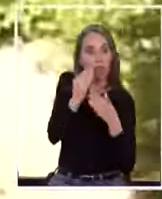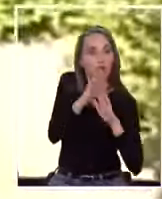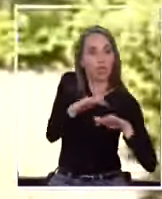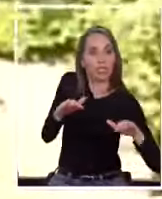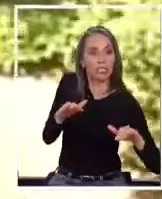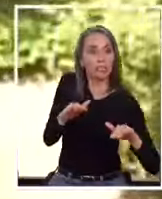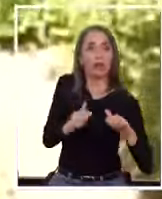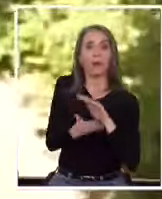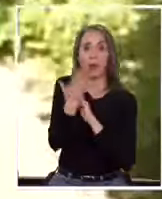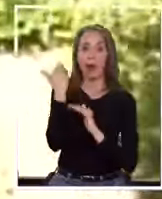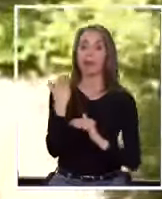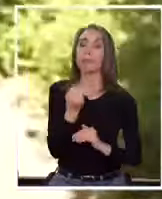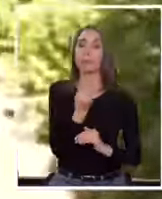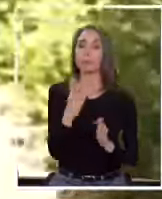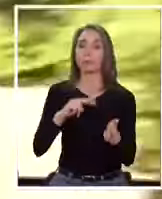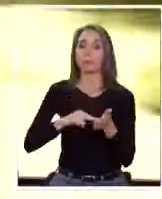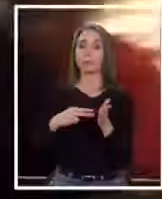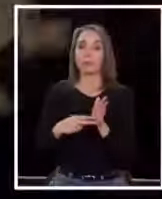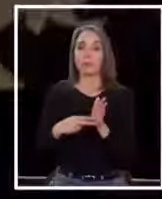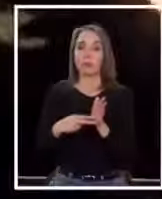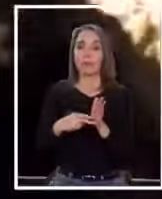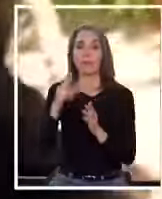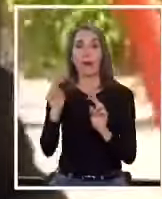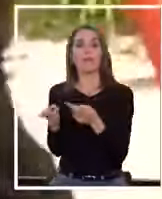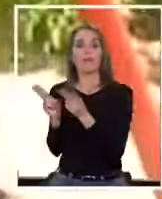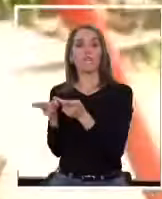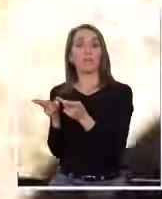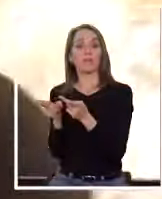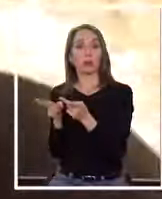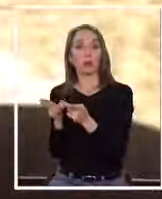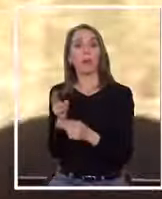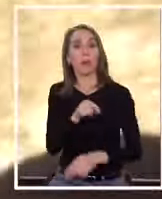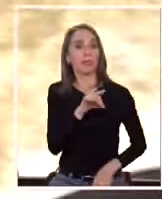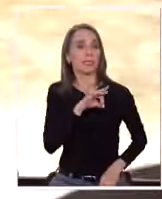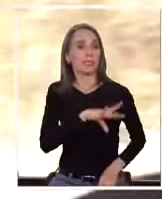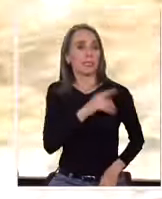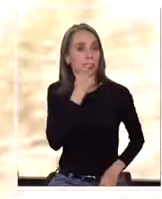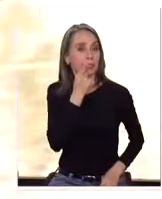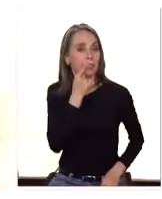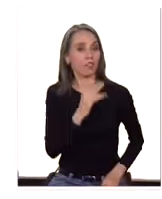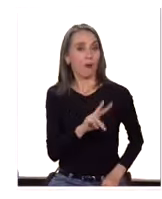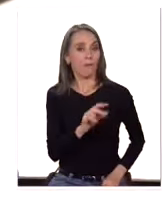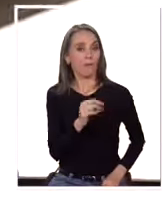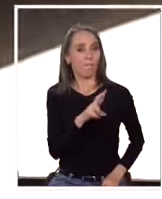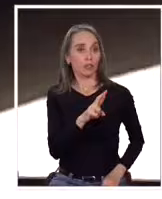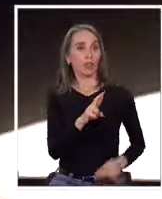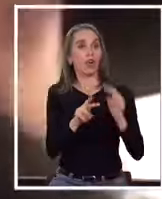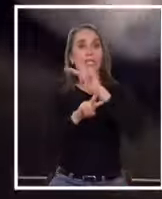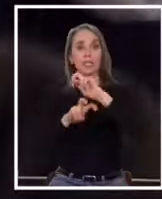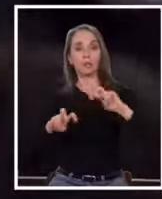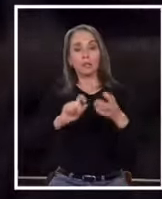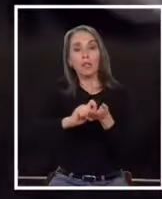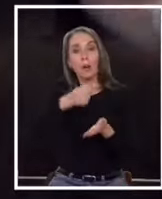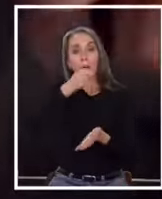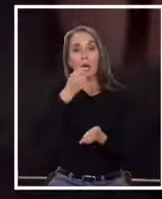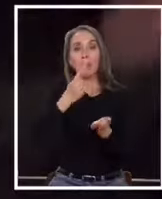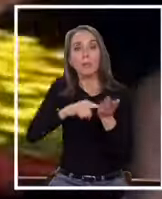le había causado más de un problema estando él en vida incluso. El chileno Víctor Gutiérrez, en Investigación Periodística